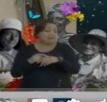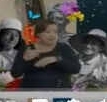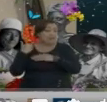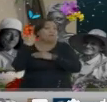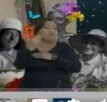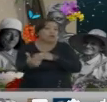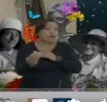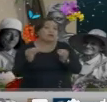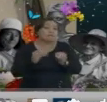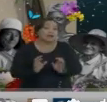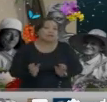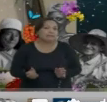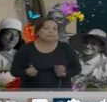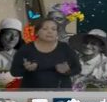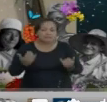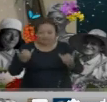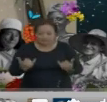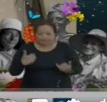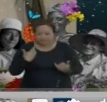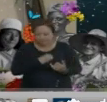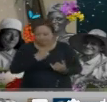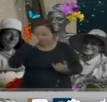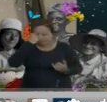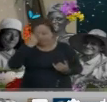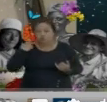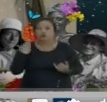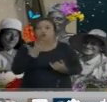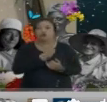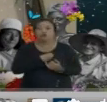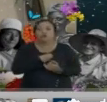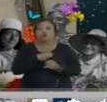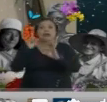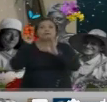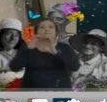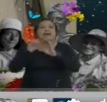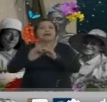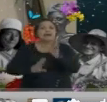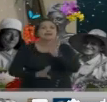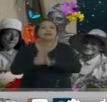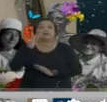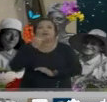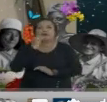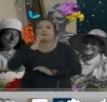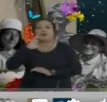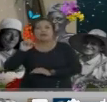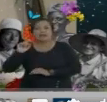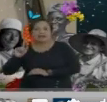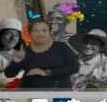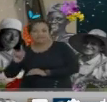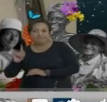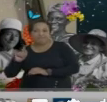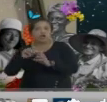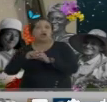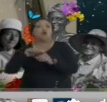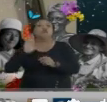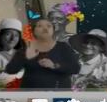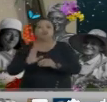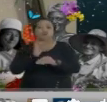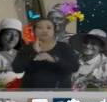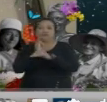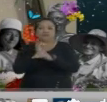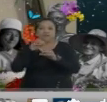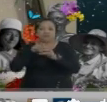qué podemos hacer desde la banca multilateral de desarrollo de instituciones como la caf bueno la caf es una institución que tiene la